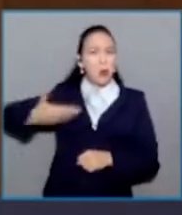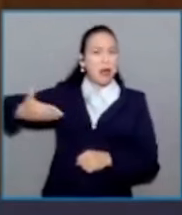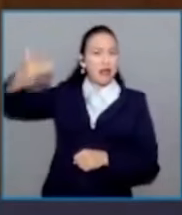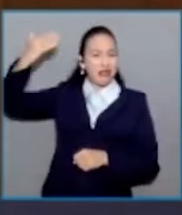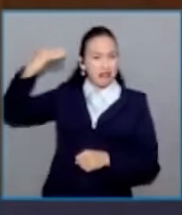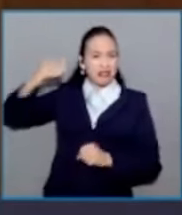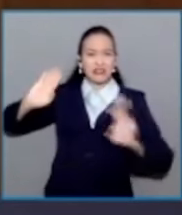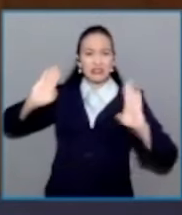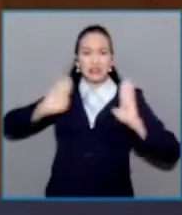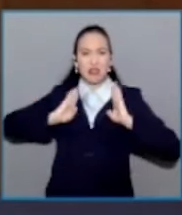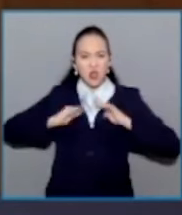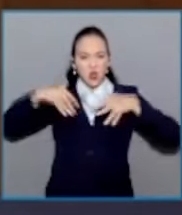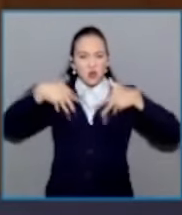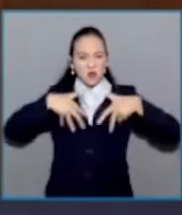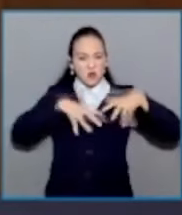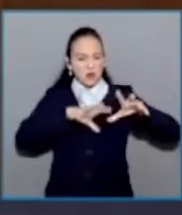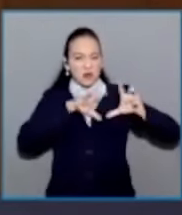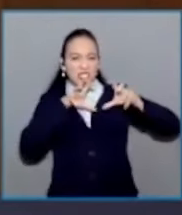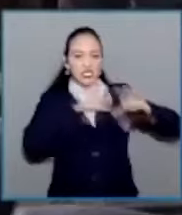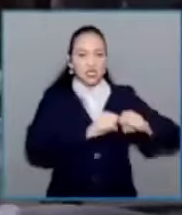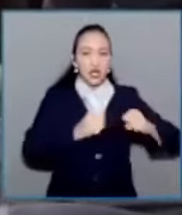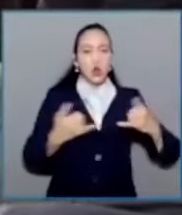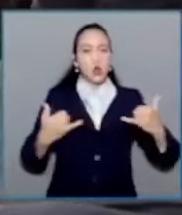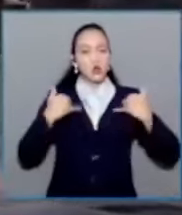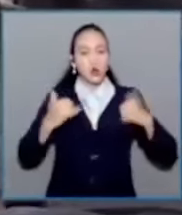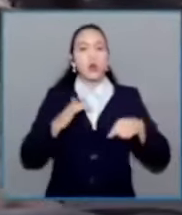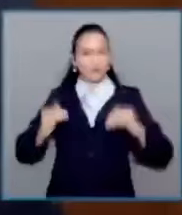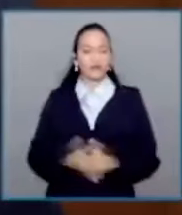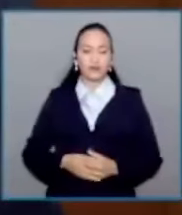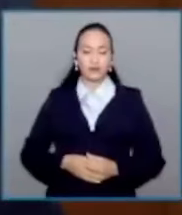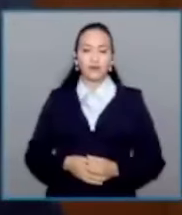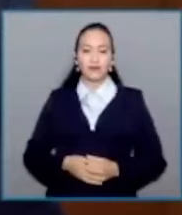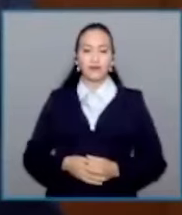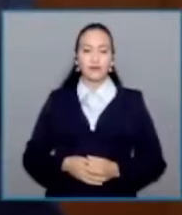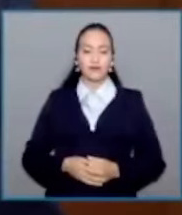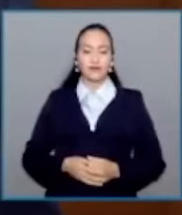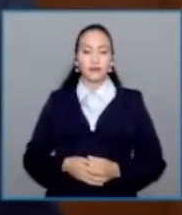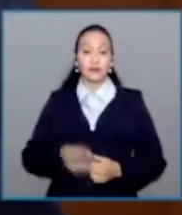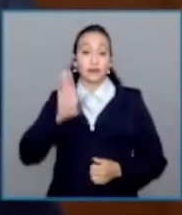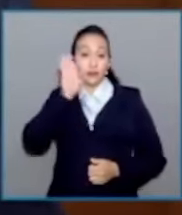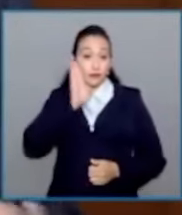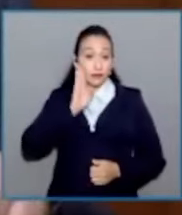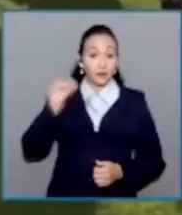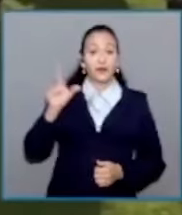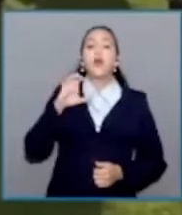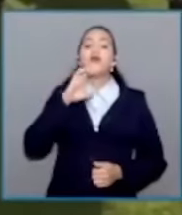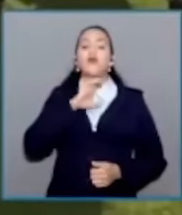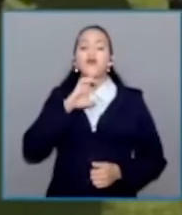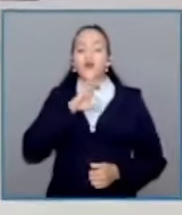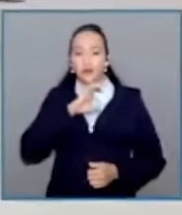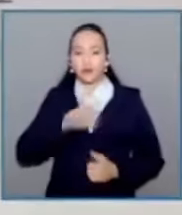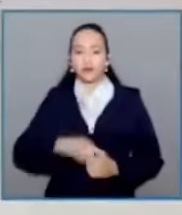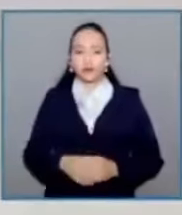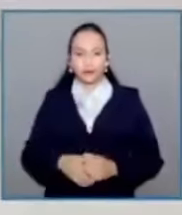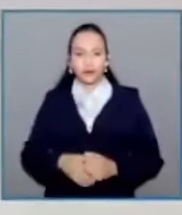estado cuartel suena fuerte pero es real Juan Luis González Alcántara carrancá aseguró que